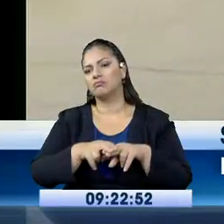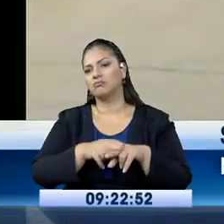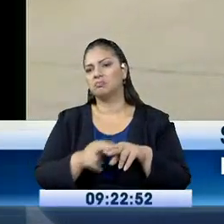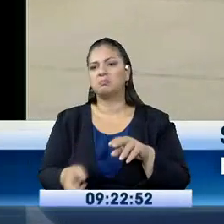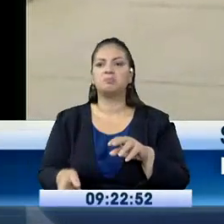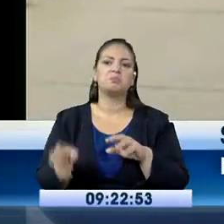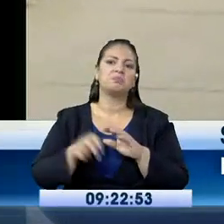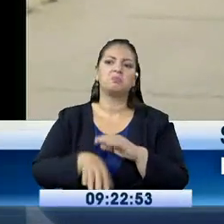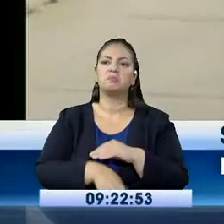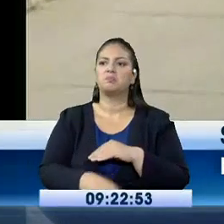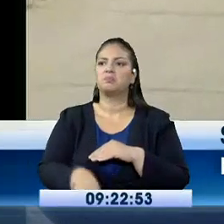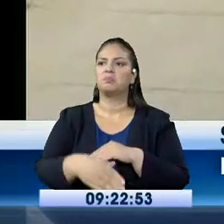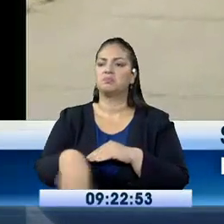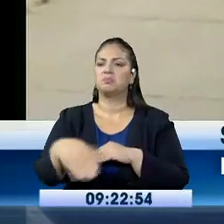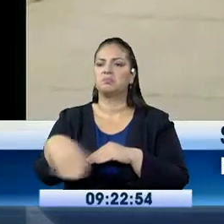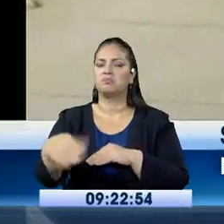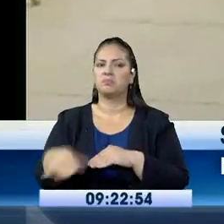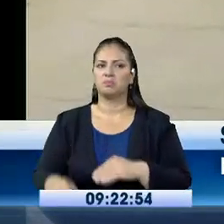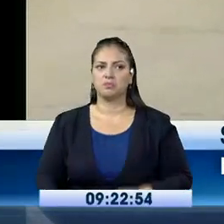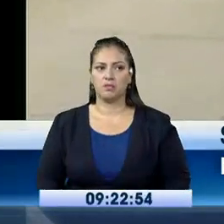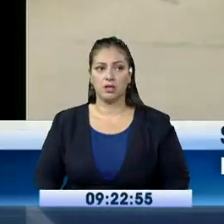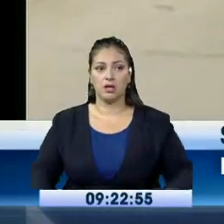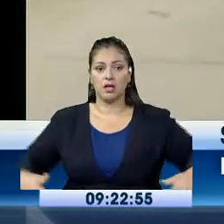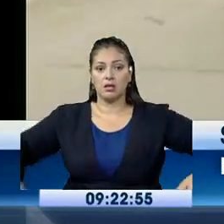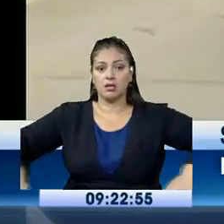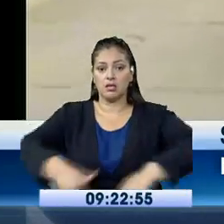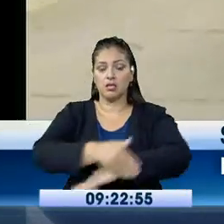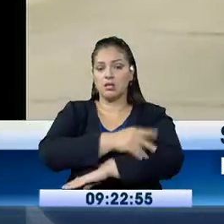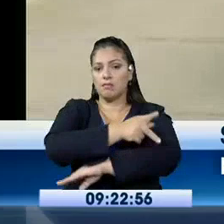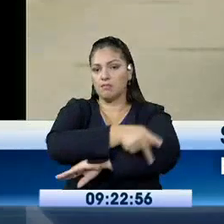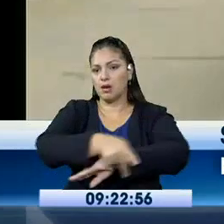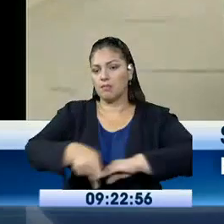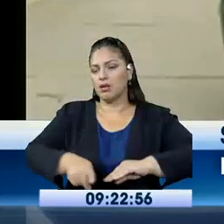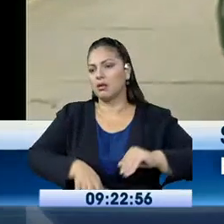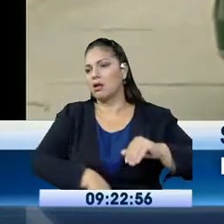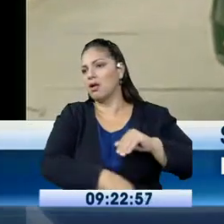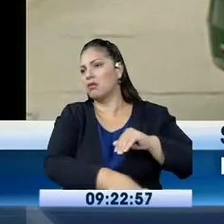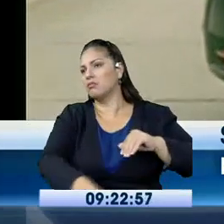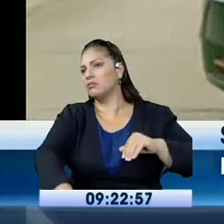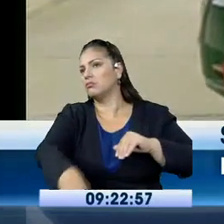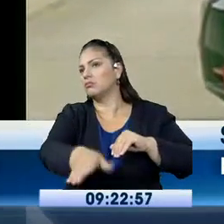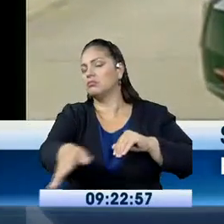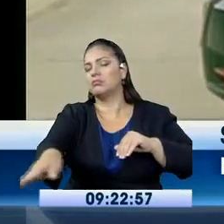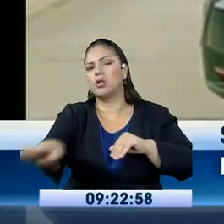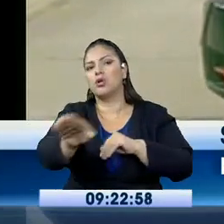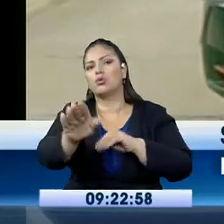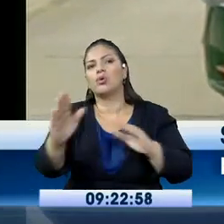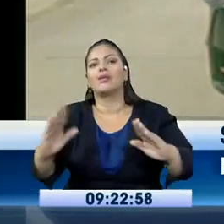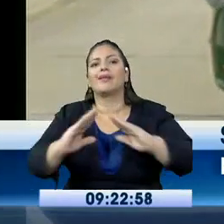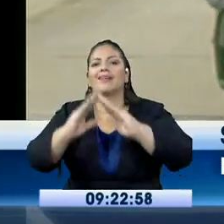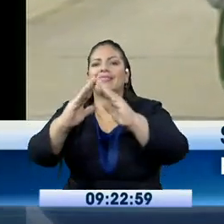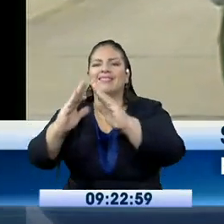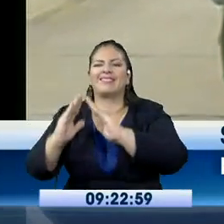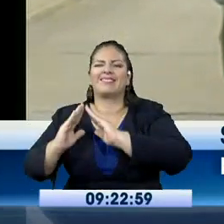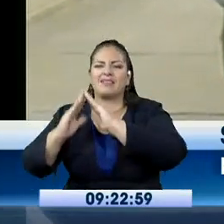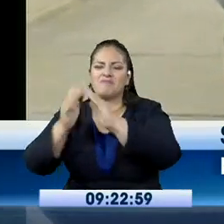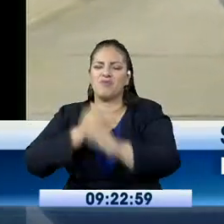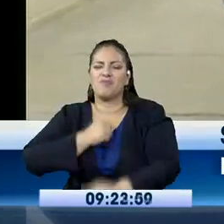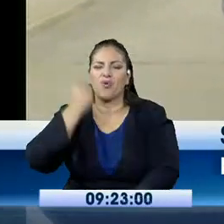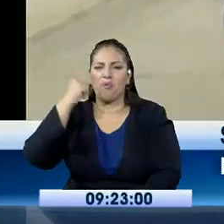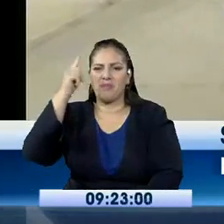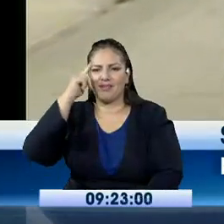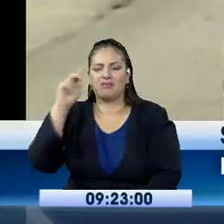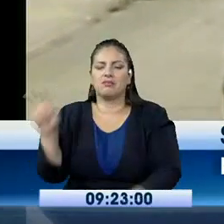para poderse trasladar desde la vía perimetral hasta Sociovivienda. Incluso en horas de la mañana ellos tienen como único recurso